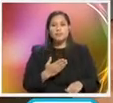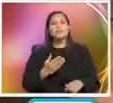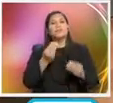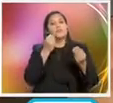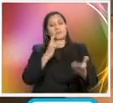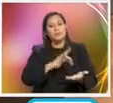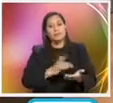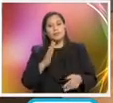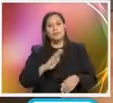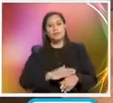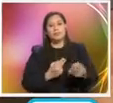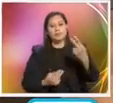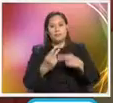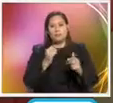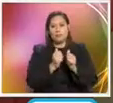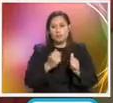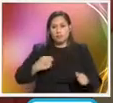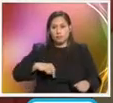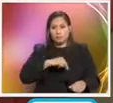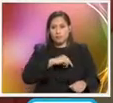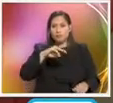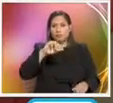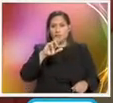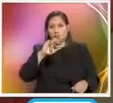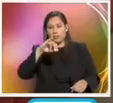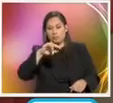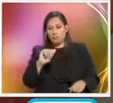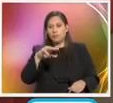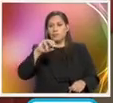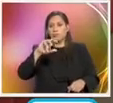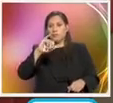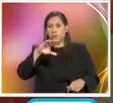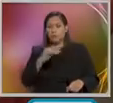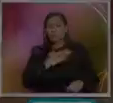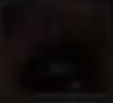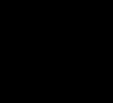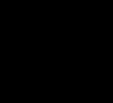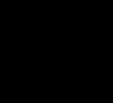gracias por haber A estado ti. aquí con nosotros, Gracias, Mariana, a ti. Mónica. Un placer Gracias. tenerlas embelleciendo nuestra casa.